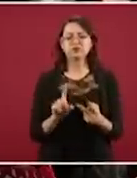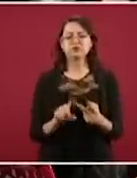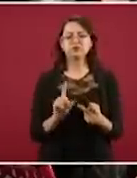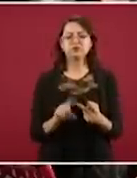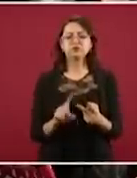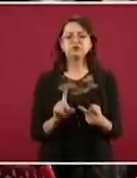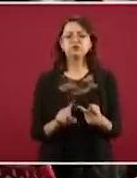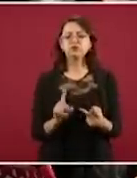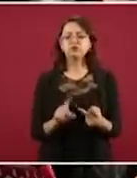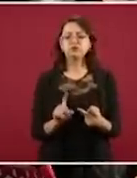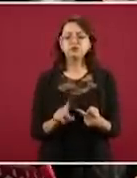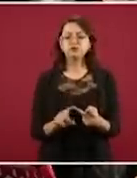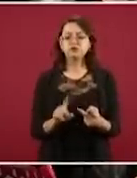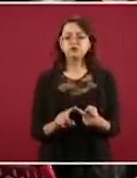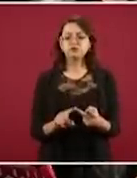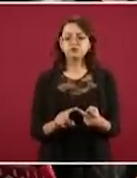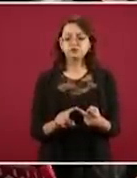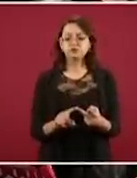importante